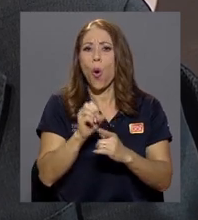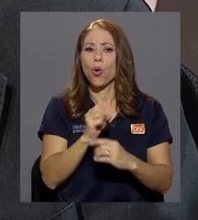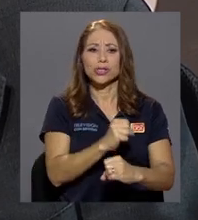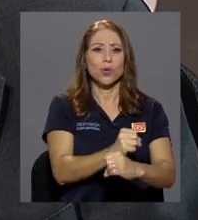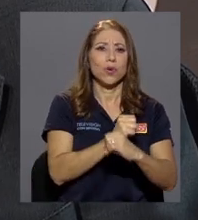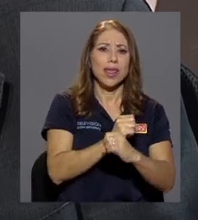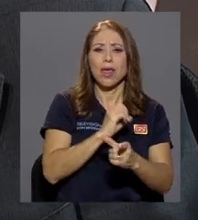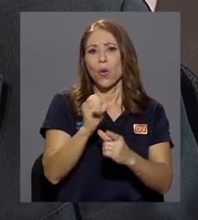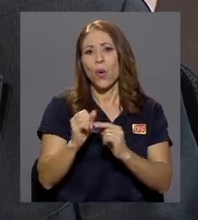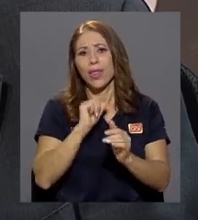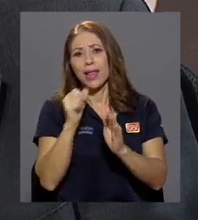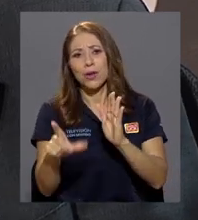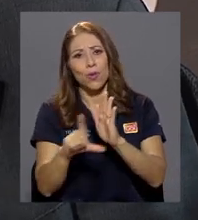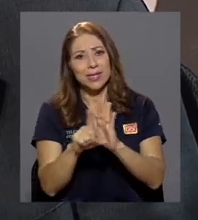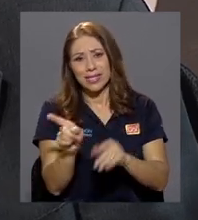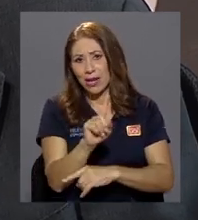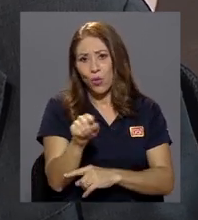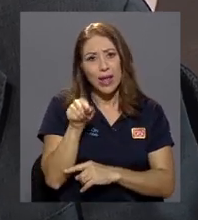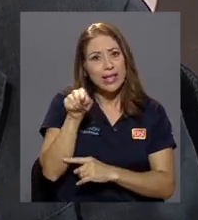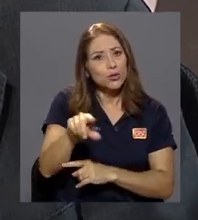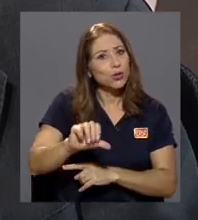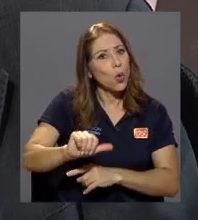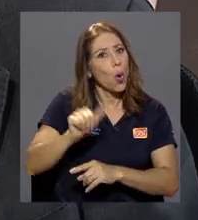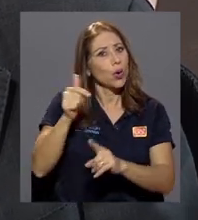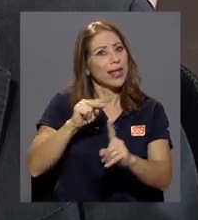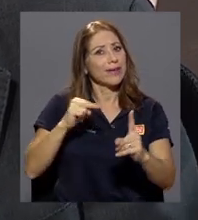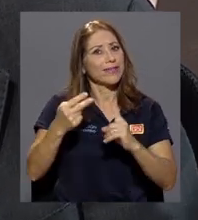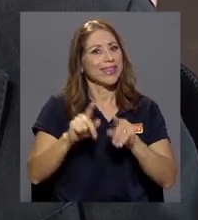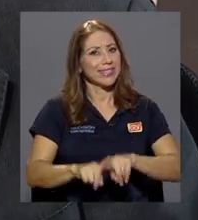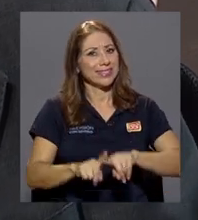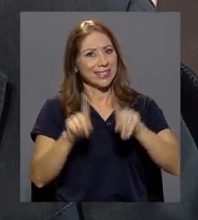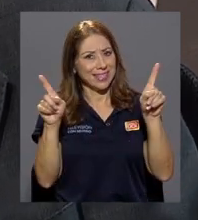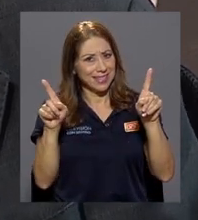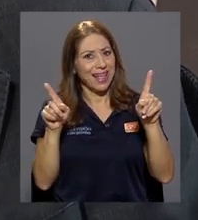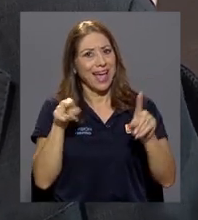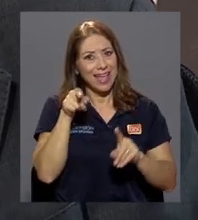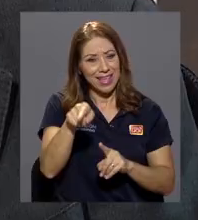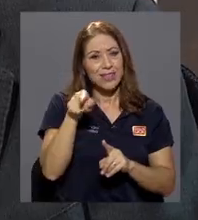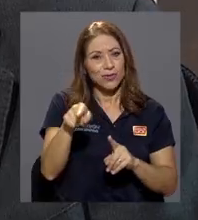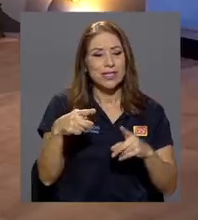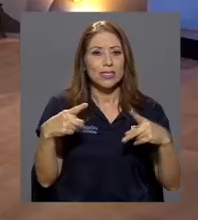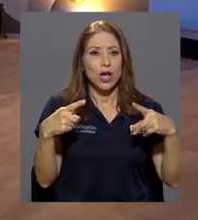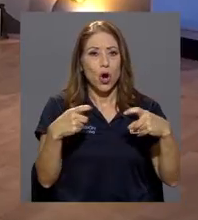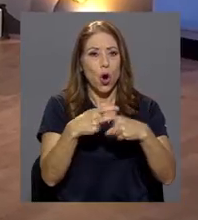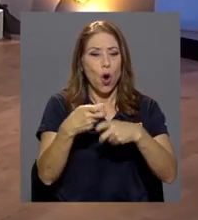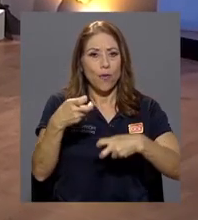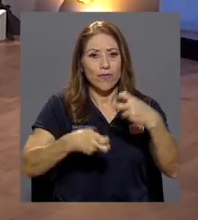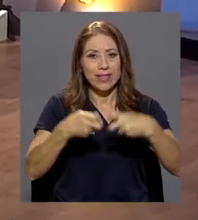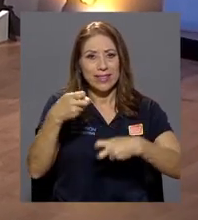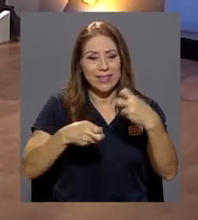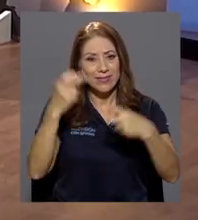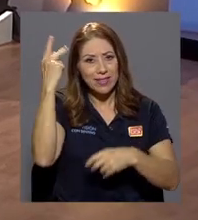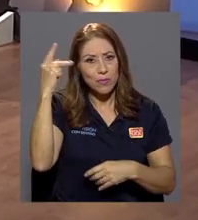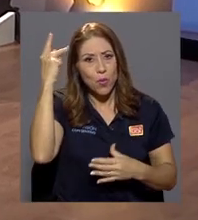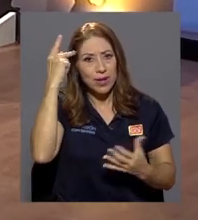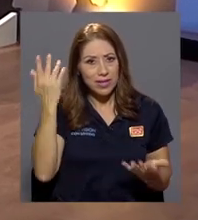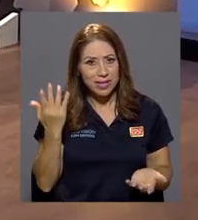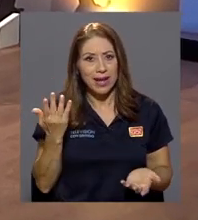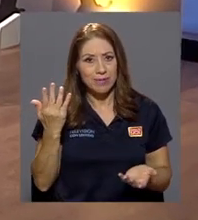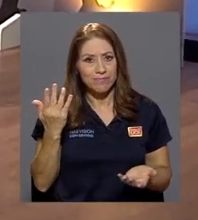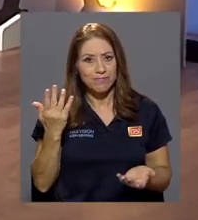delincuencia estamos hablando ya de otras de otra dimensión completamente distinta como es la propia de la conflictividad política